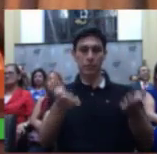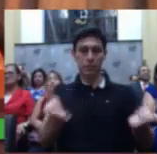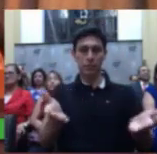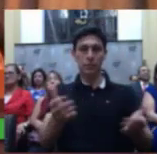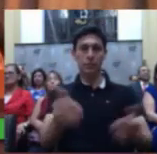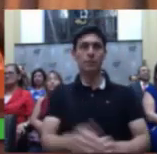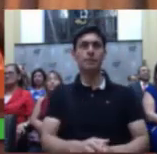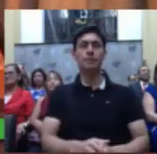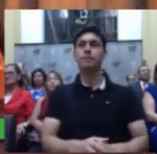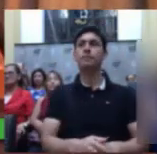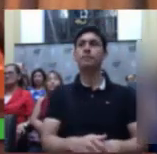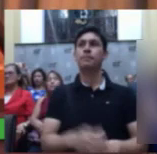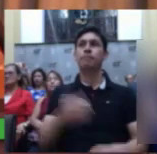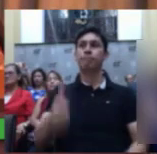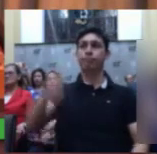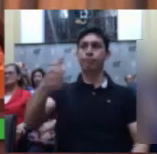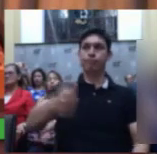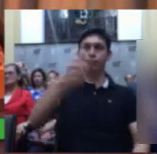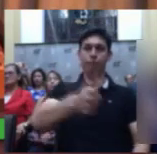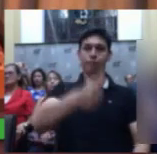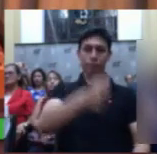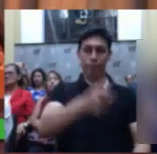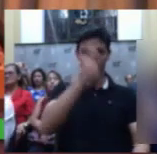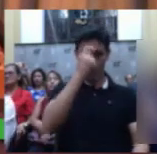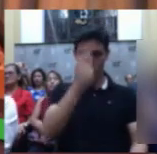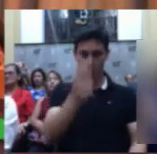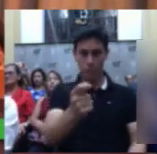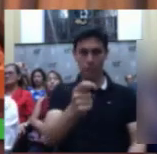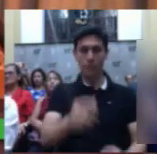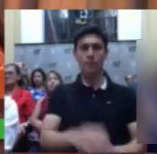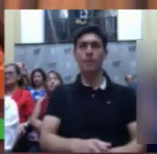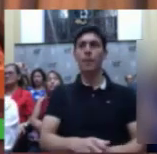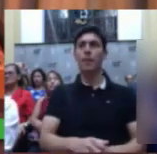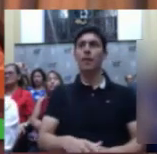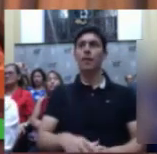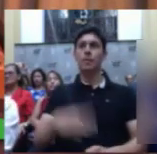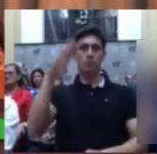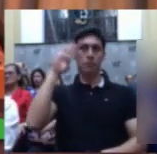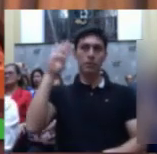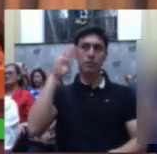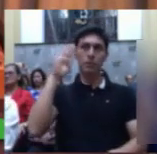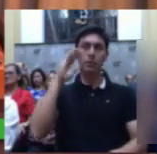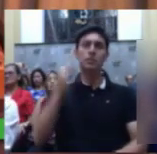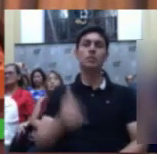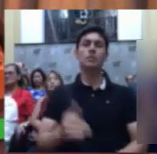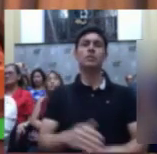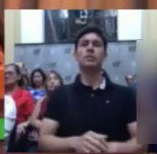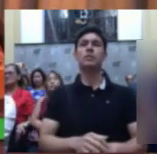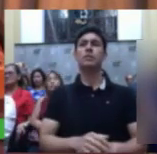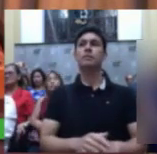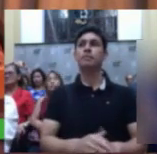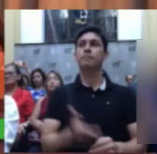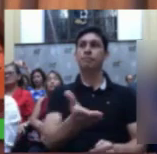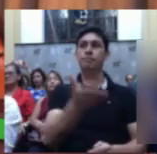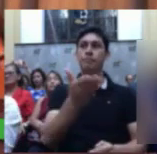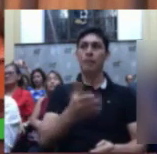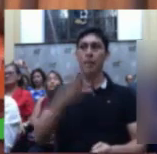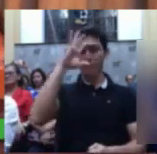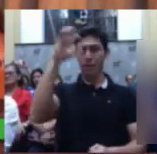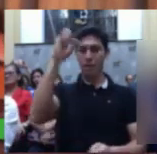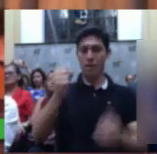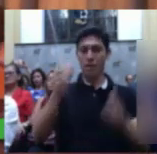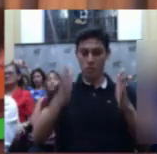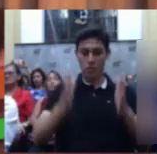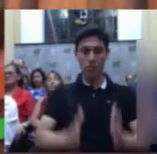dignas autoridades civiles, militares y policiales, señores embajadores, señoras